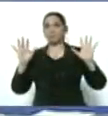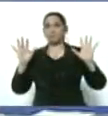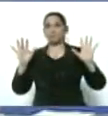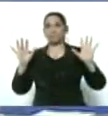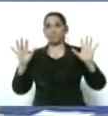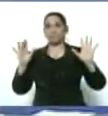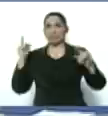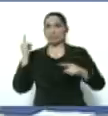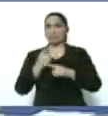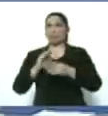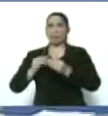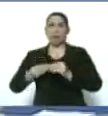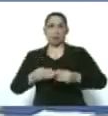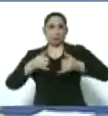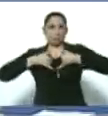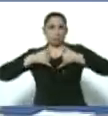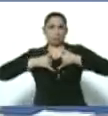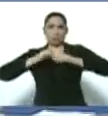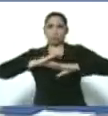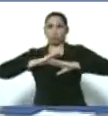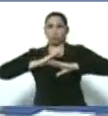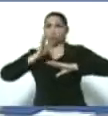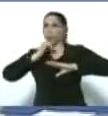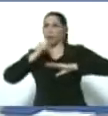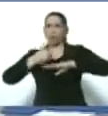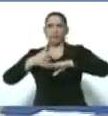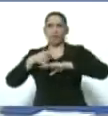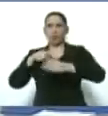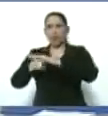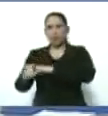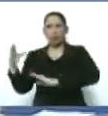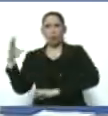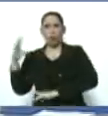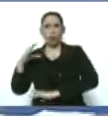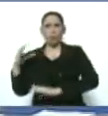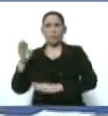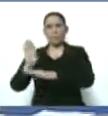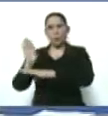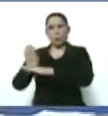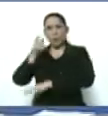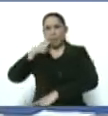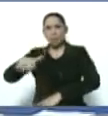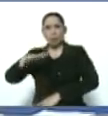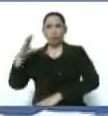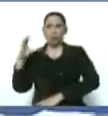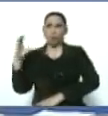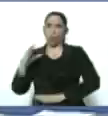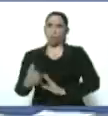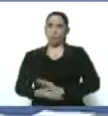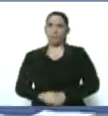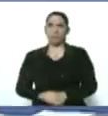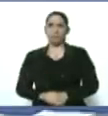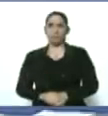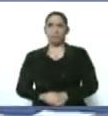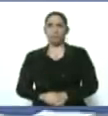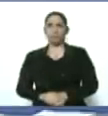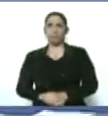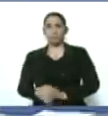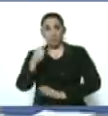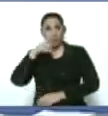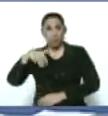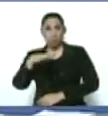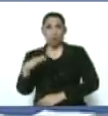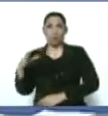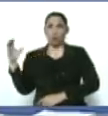tienen que arreglárselas por su propia cuenta. No hay gobierno que proteja al pueblo de Colombia. El pueblo de Colombia